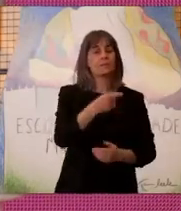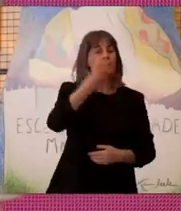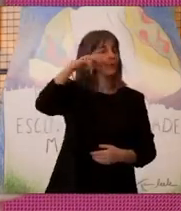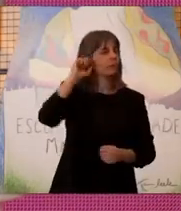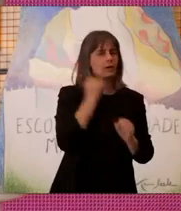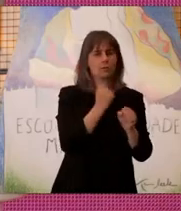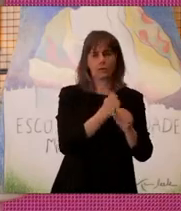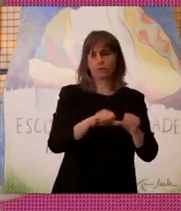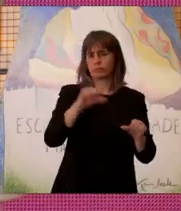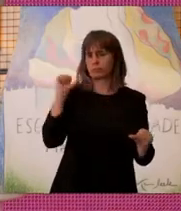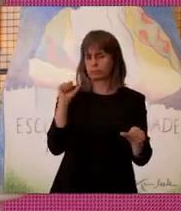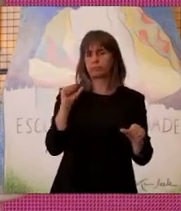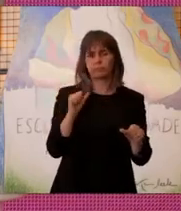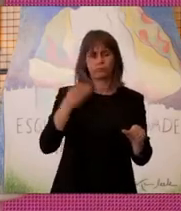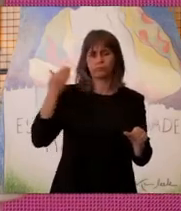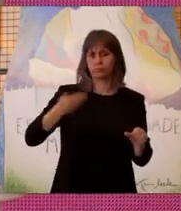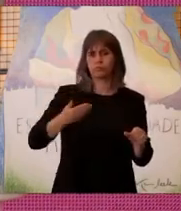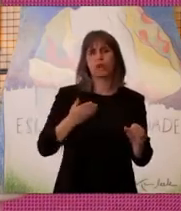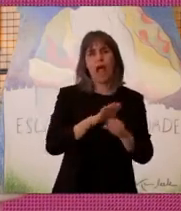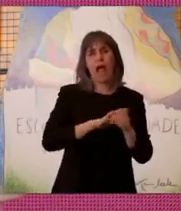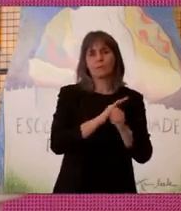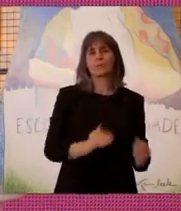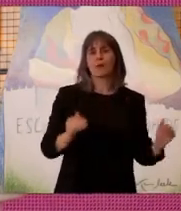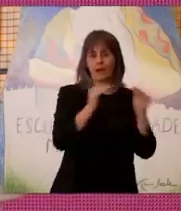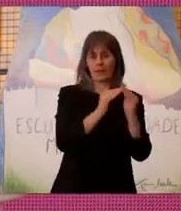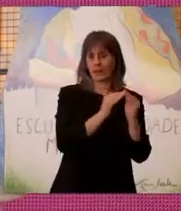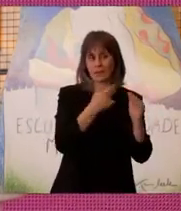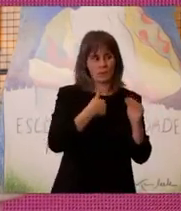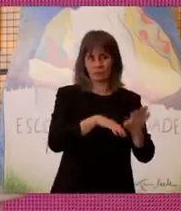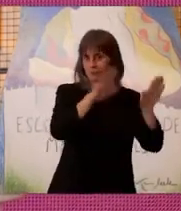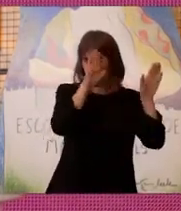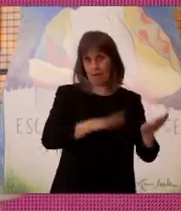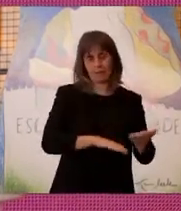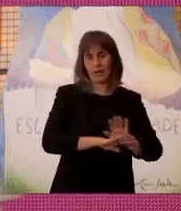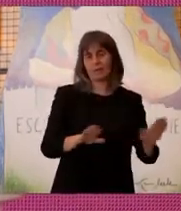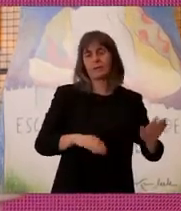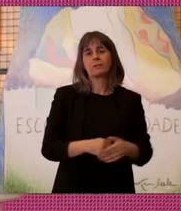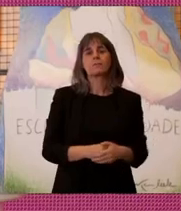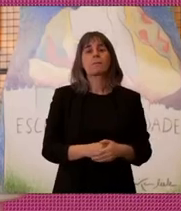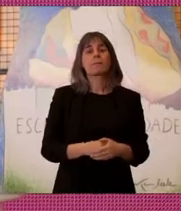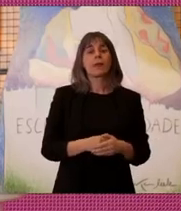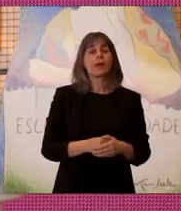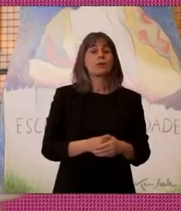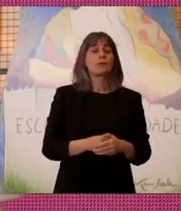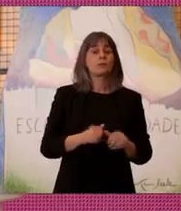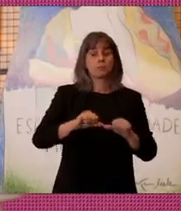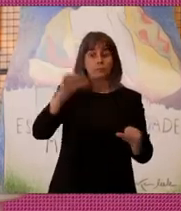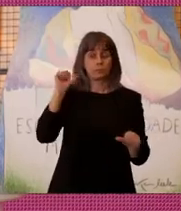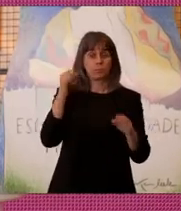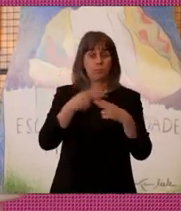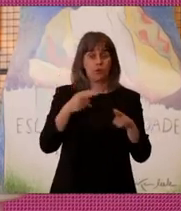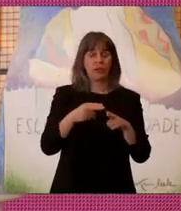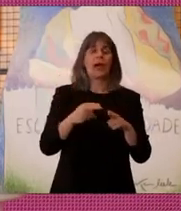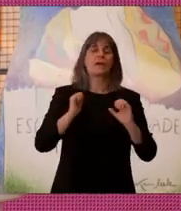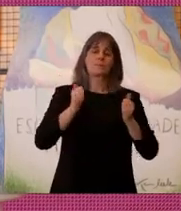no he ido de igualdades admirable la verdad permitirme a valoración a su trayectoria política comienza a su militancia